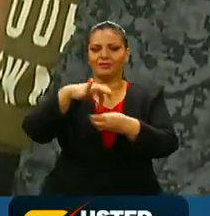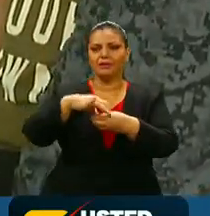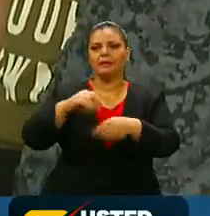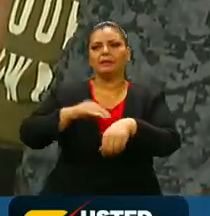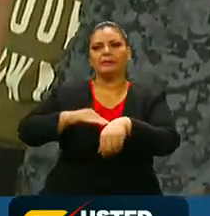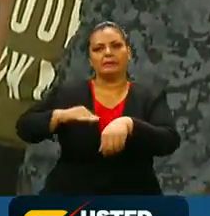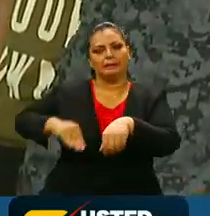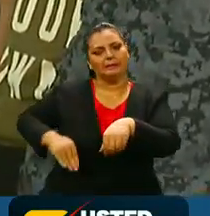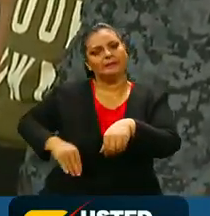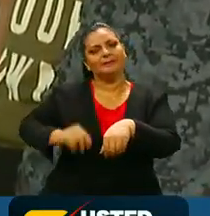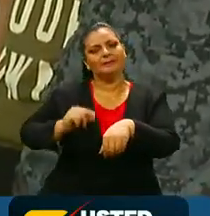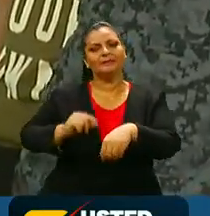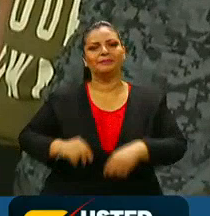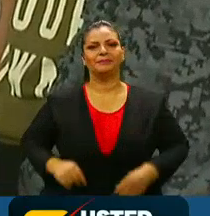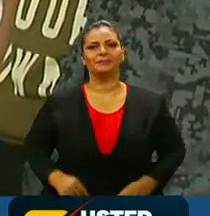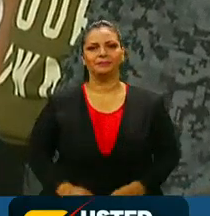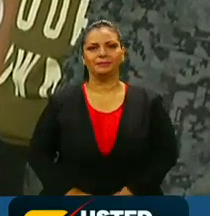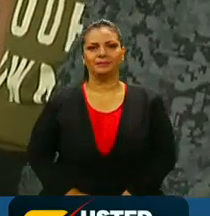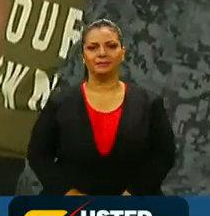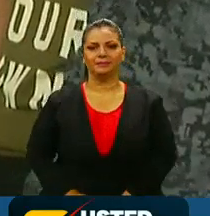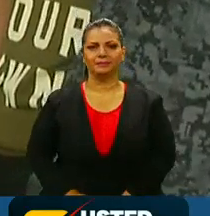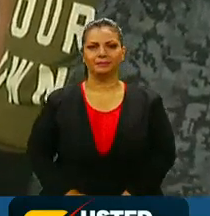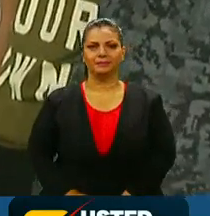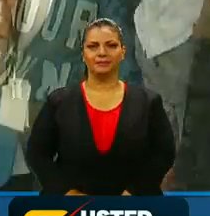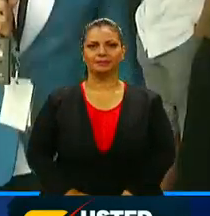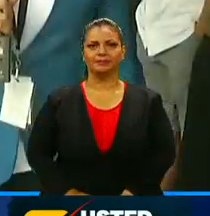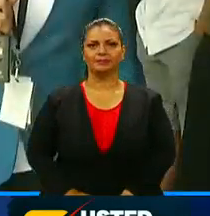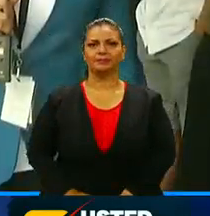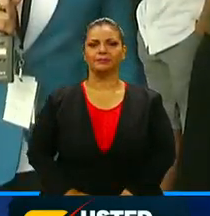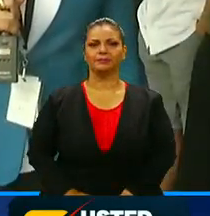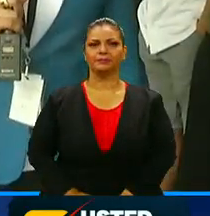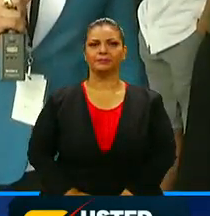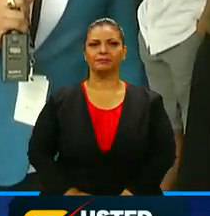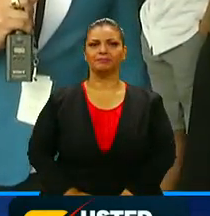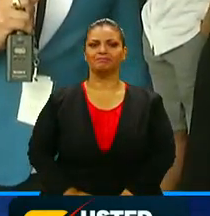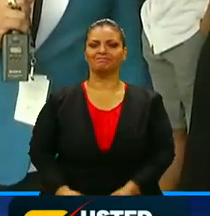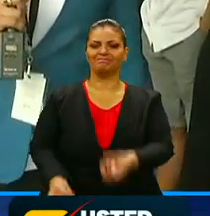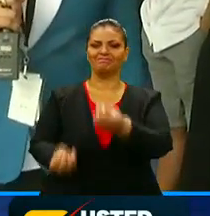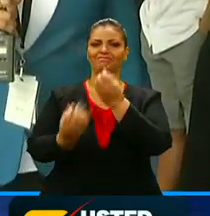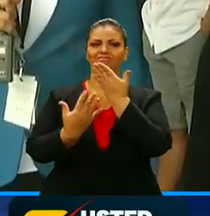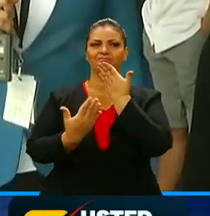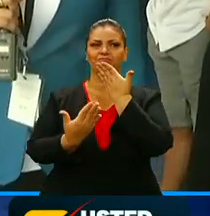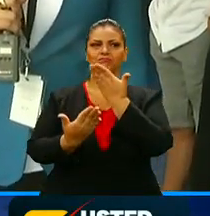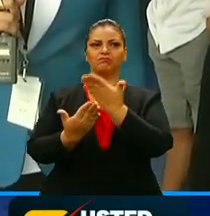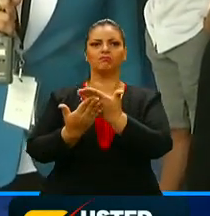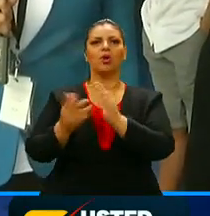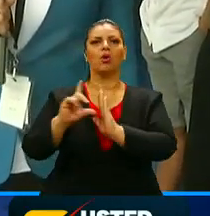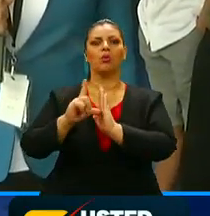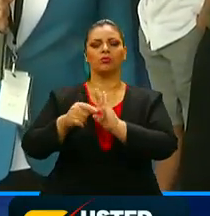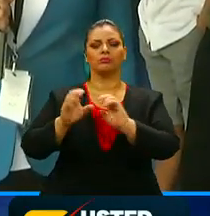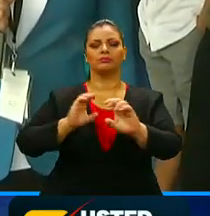con más noticias. Adelante. Bueno, gracias, Roselena. Volveremos a conversar contigo más adelante.